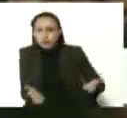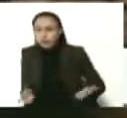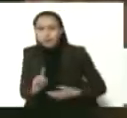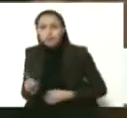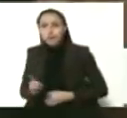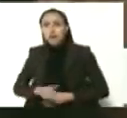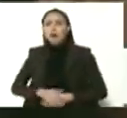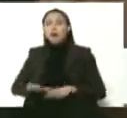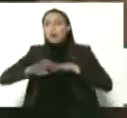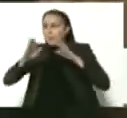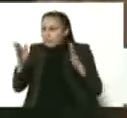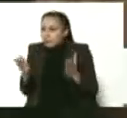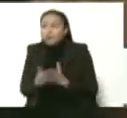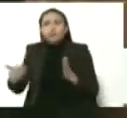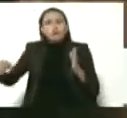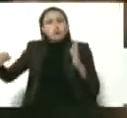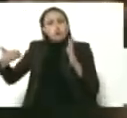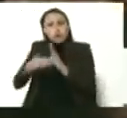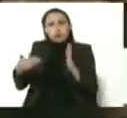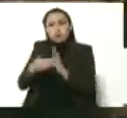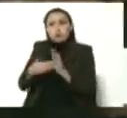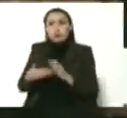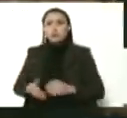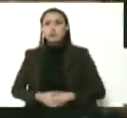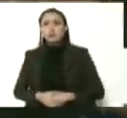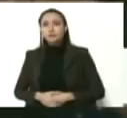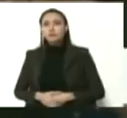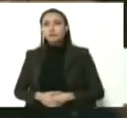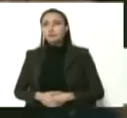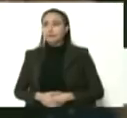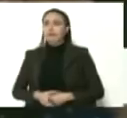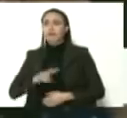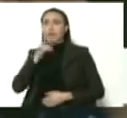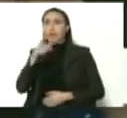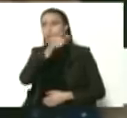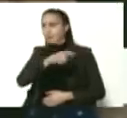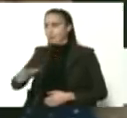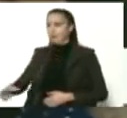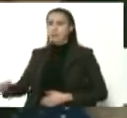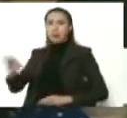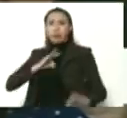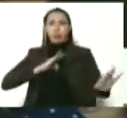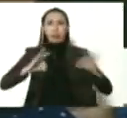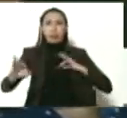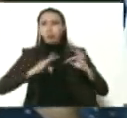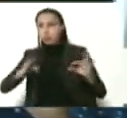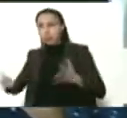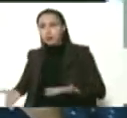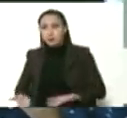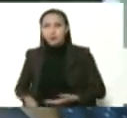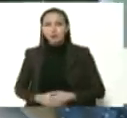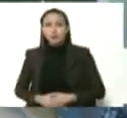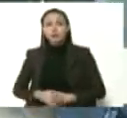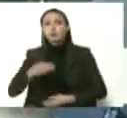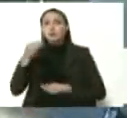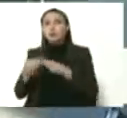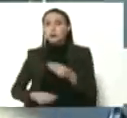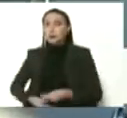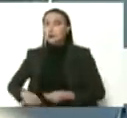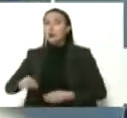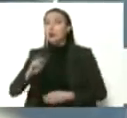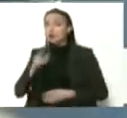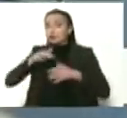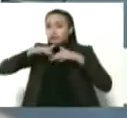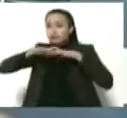al mundo entero. A algunos los afectó peor que otros. Y por eso se levantó la segunda y la tercera ola